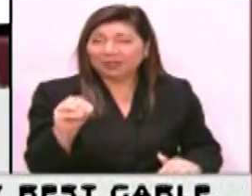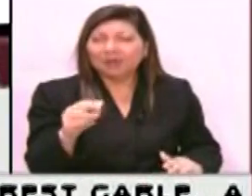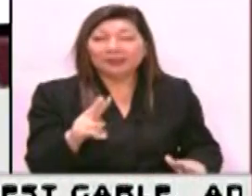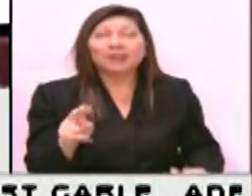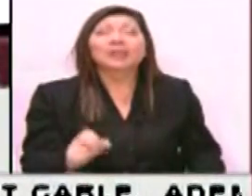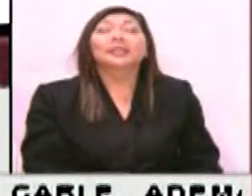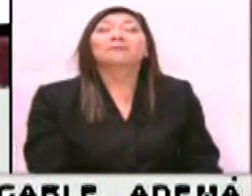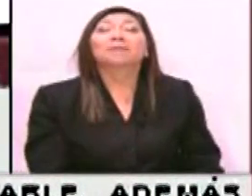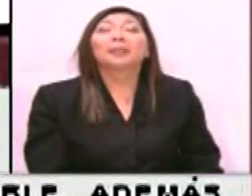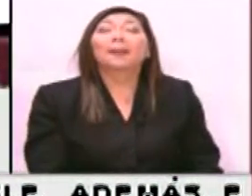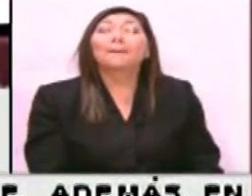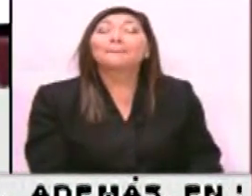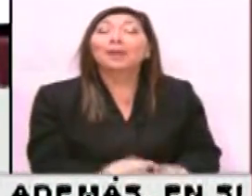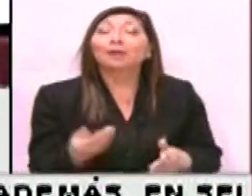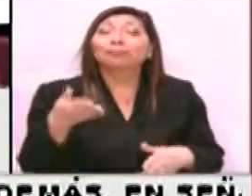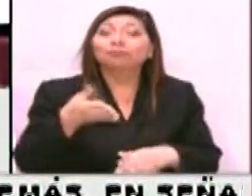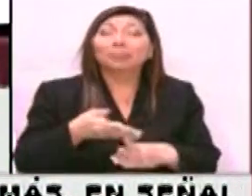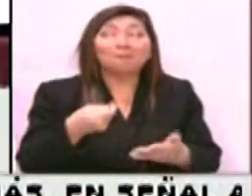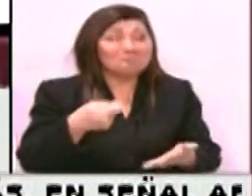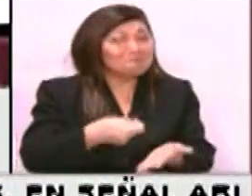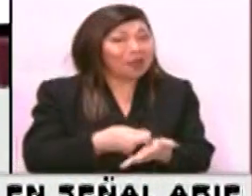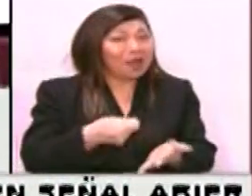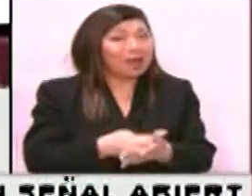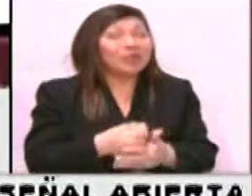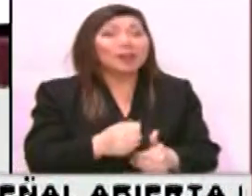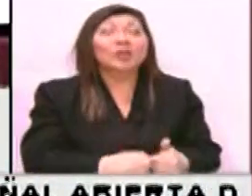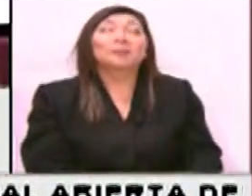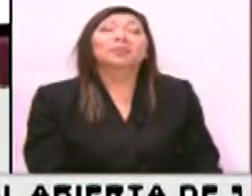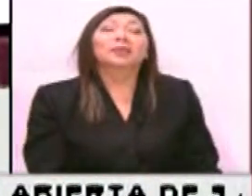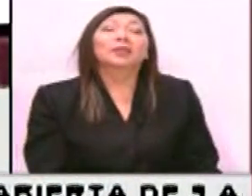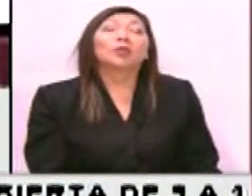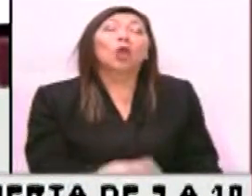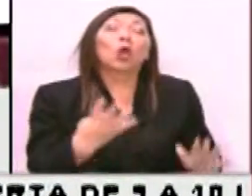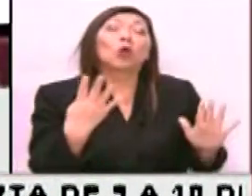64.627 y los ingresos de Westfield en esos años fueron